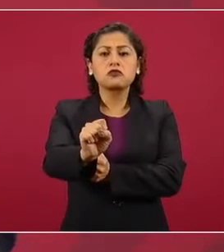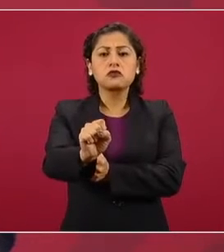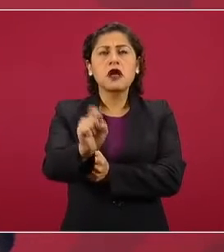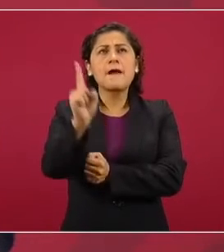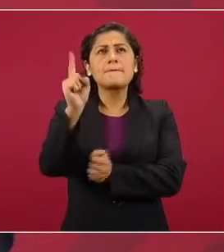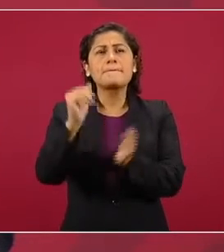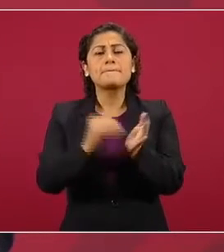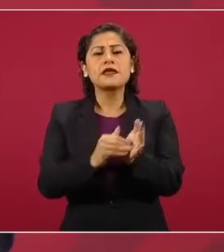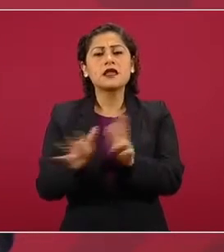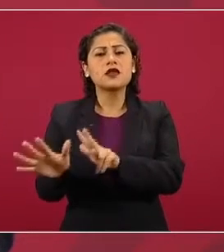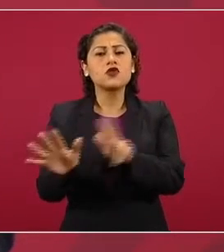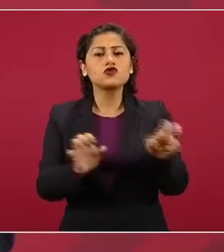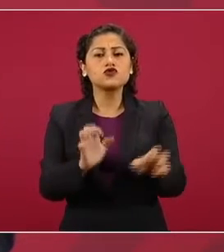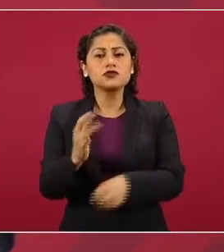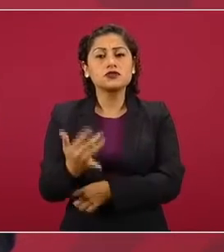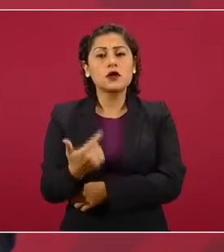de